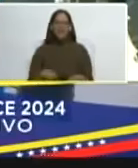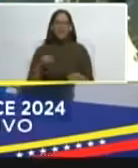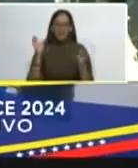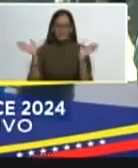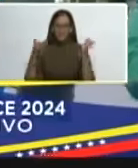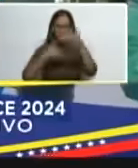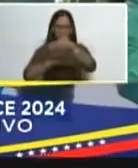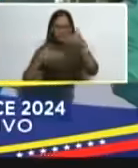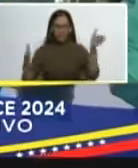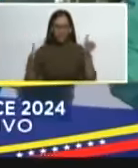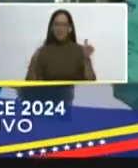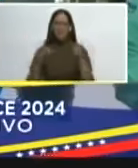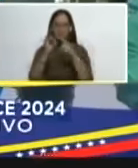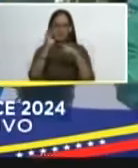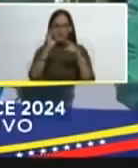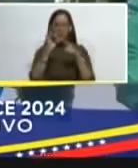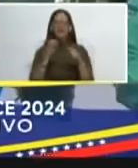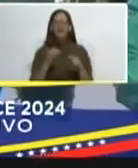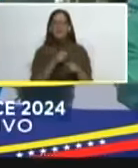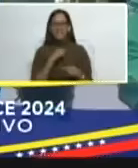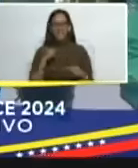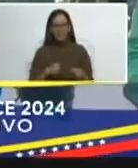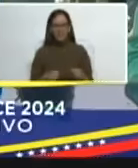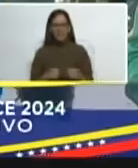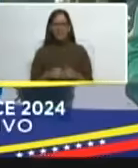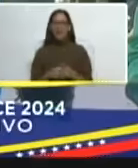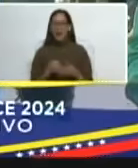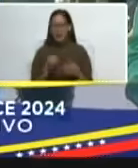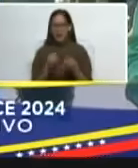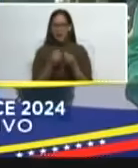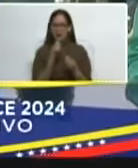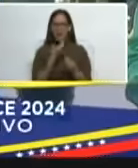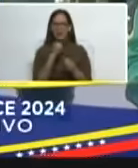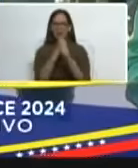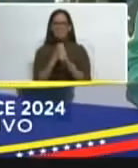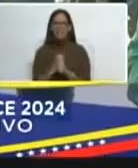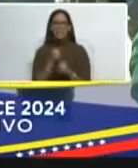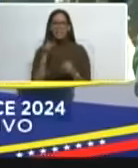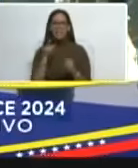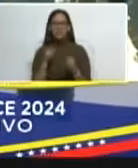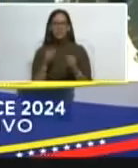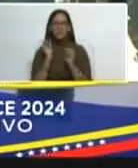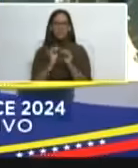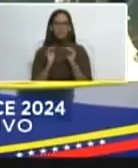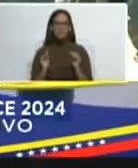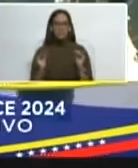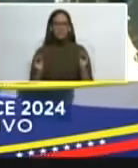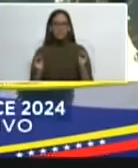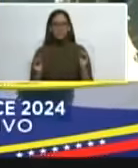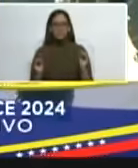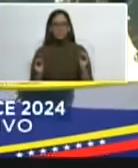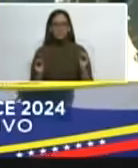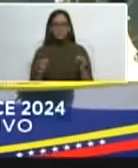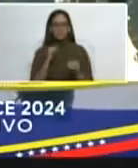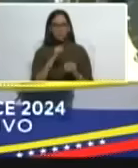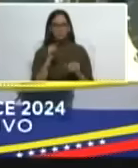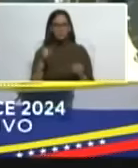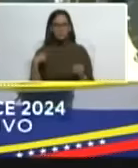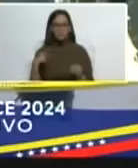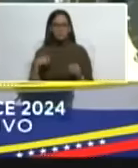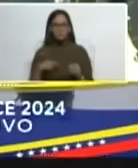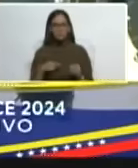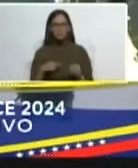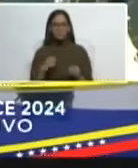frijol chino o frijol mungo, como le dicen algunos, y bueno, a la espera de esos anuncios tan deseados que usted tiene por allí